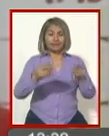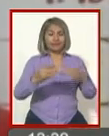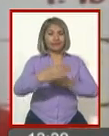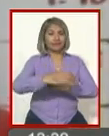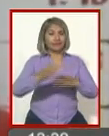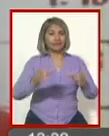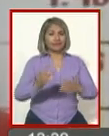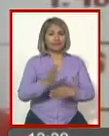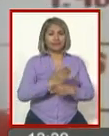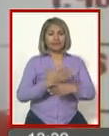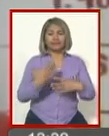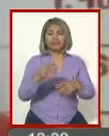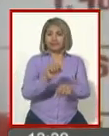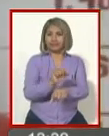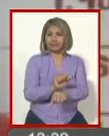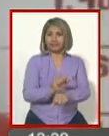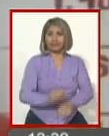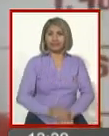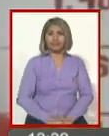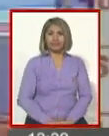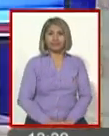las menores ha sido arrestado.